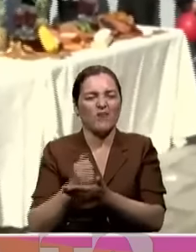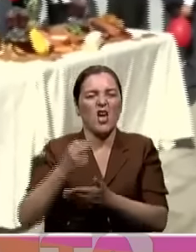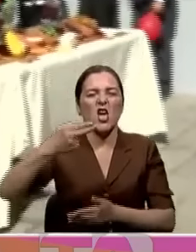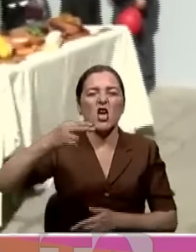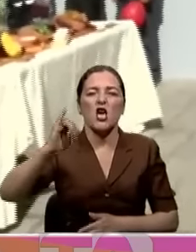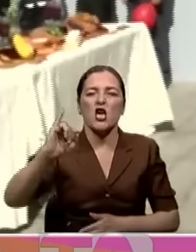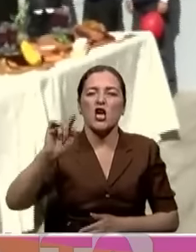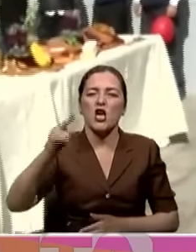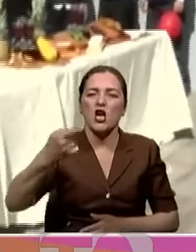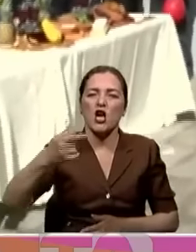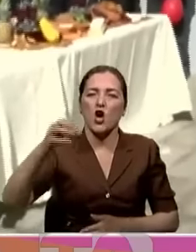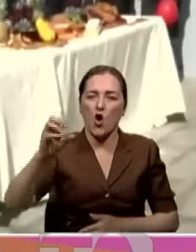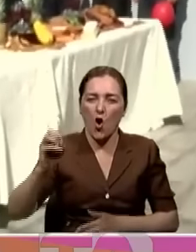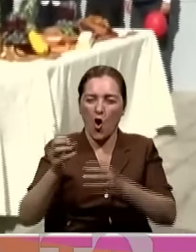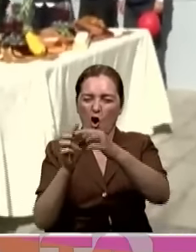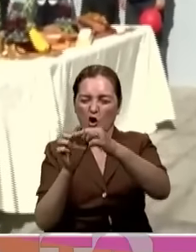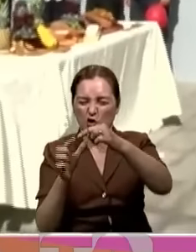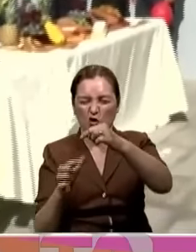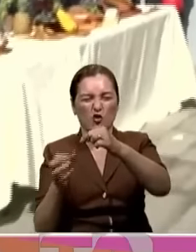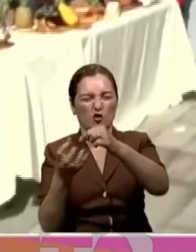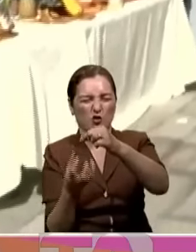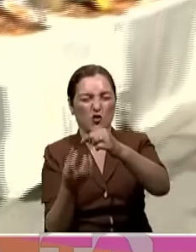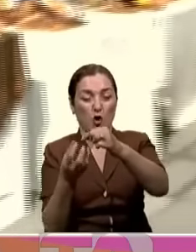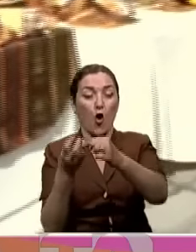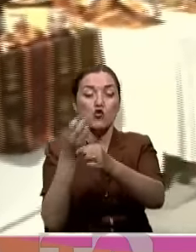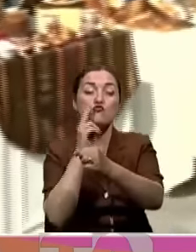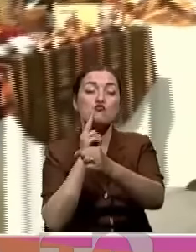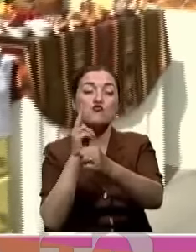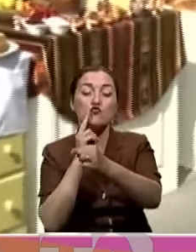de prácticamente una tradición ecuatoriana como es la colada